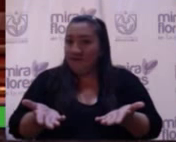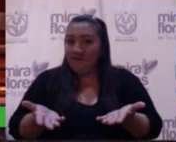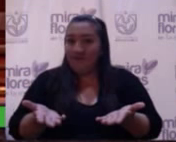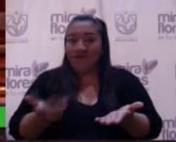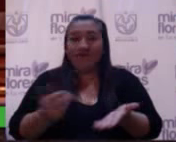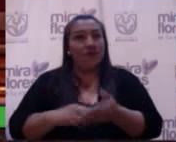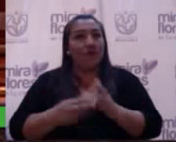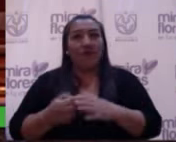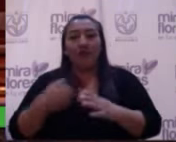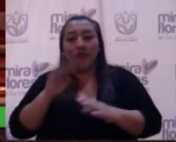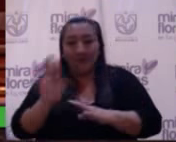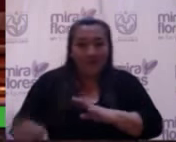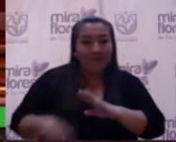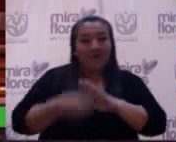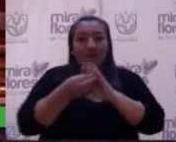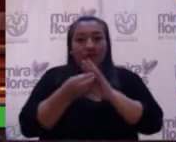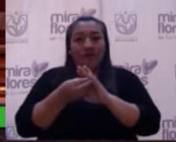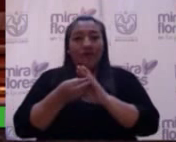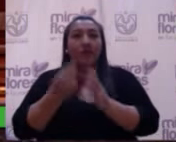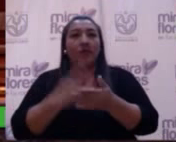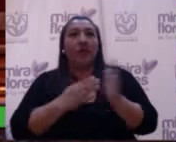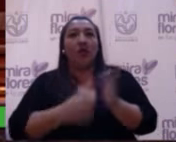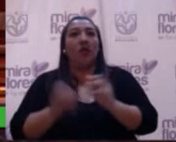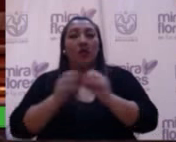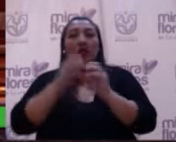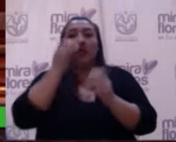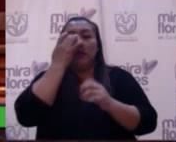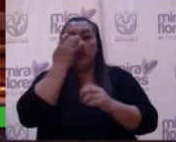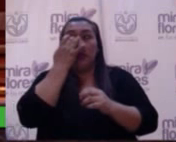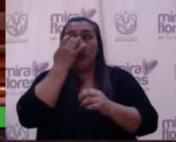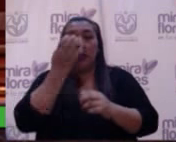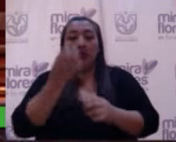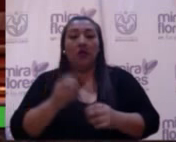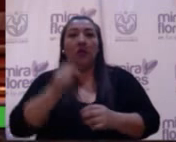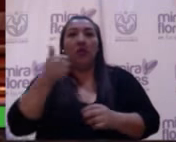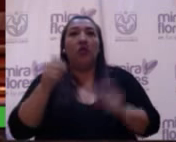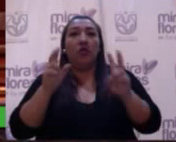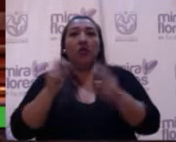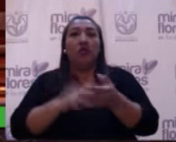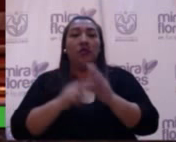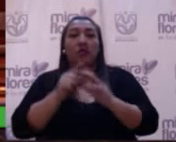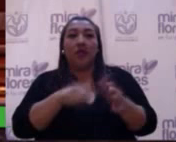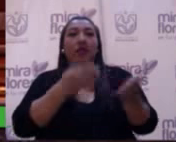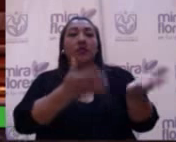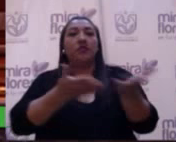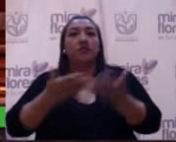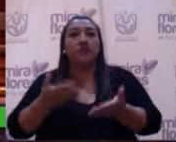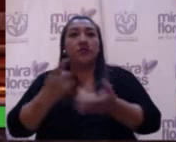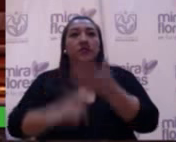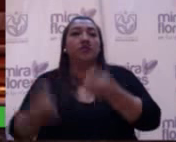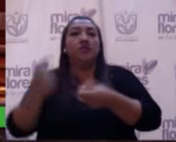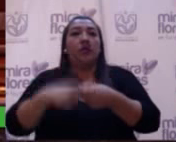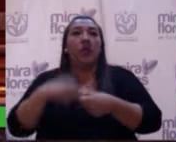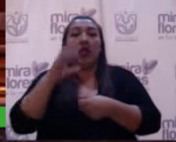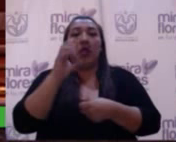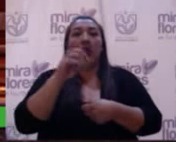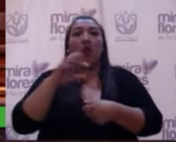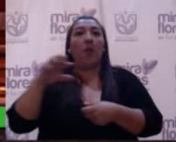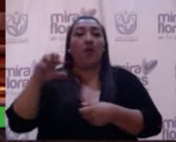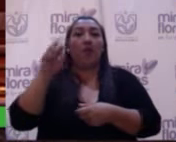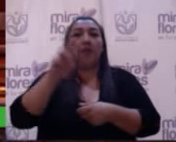que introducirlo en lo que es orden del día. Y el otro tema es esta invitación que hay a participar en la